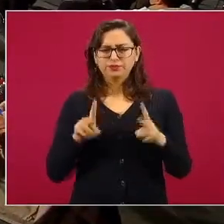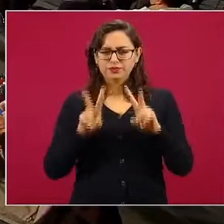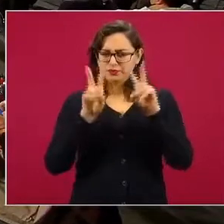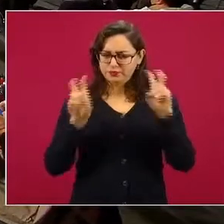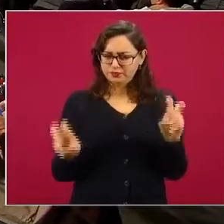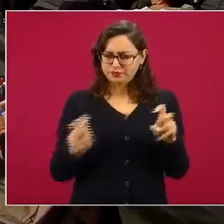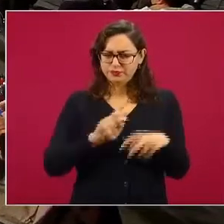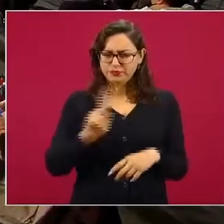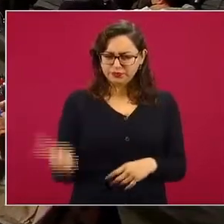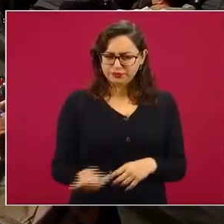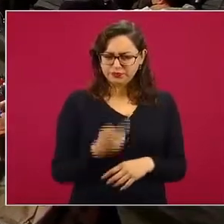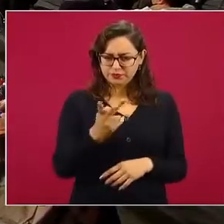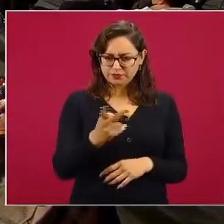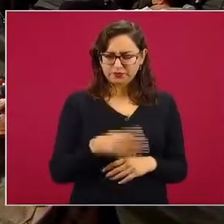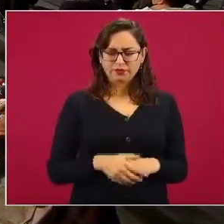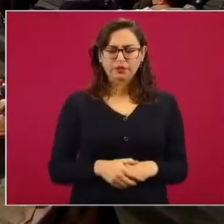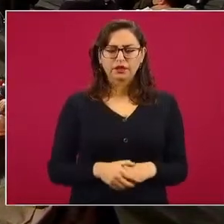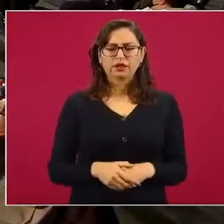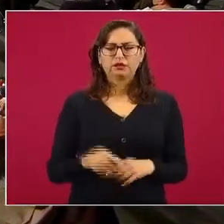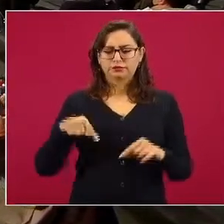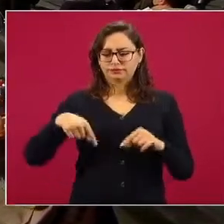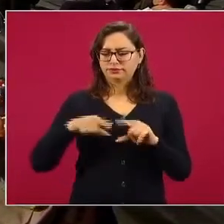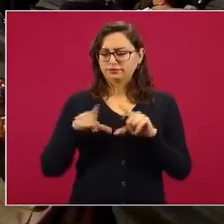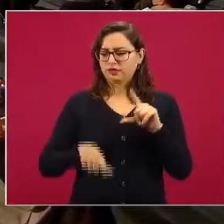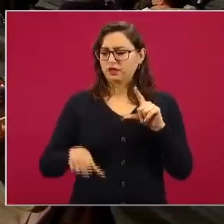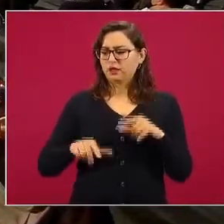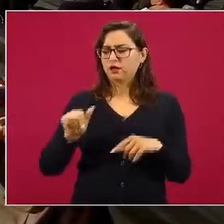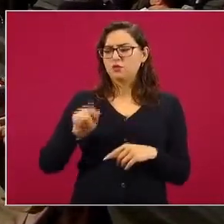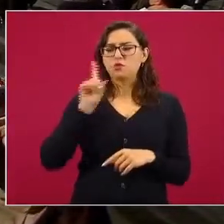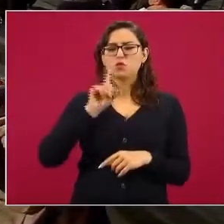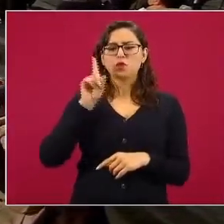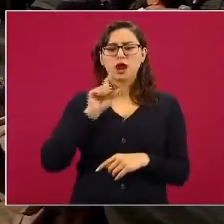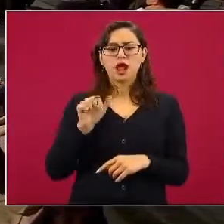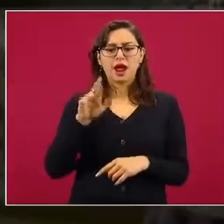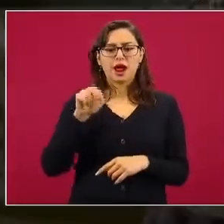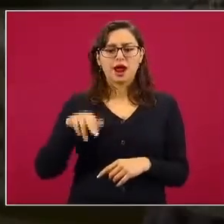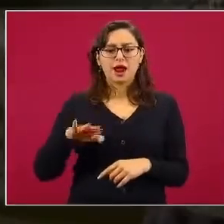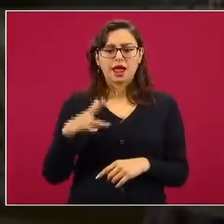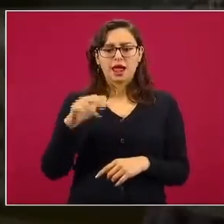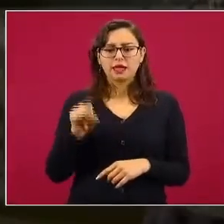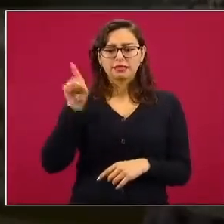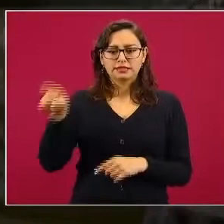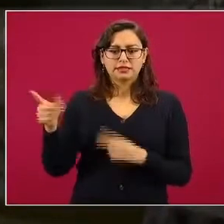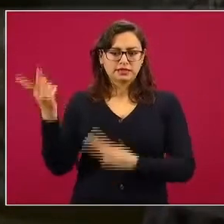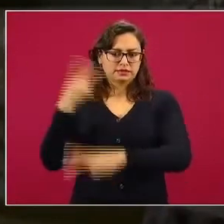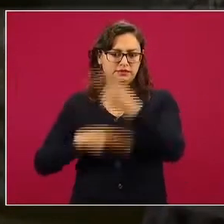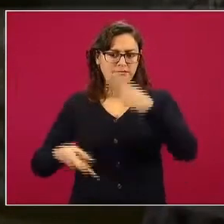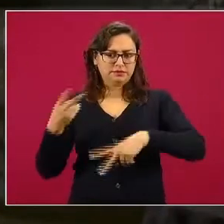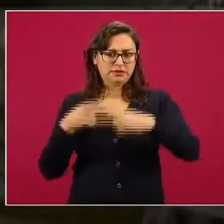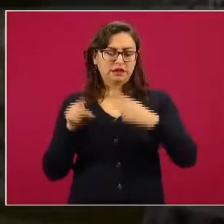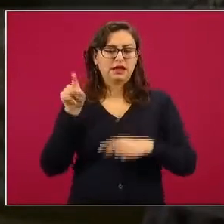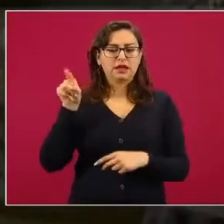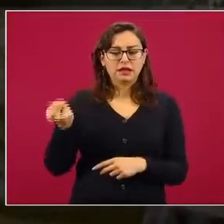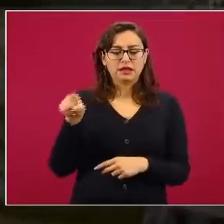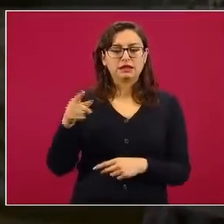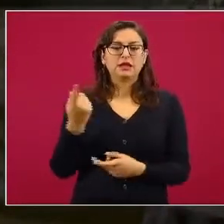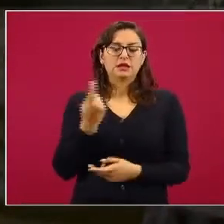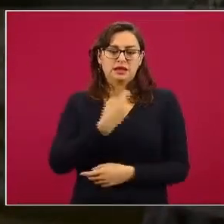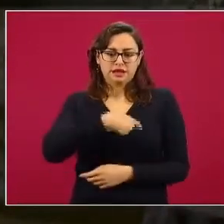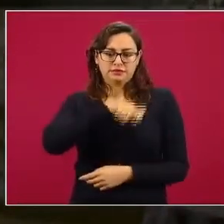primero, estuvo de visita en México Arantxa González Loya. Ella es ministra de Asuntos Exteriores del Reino de